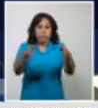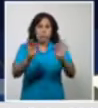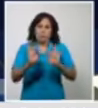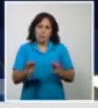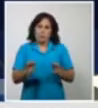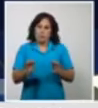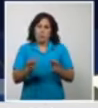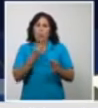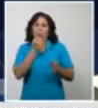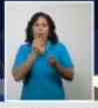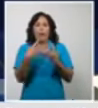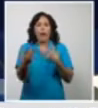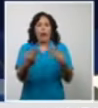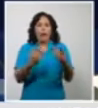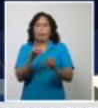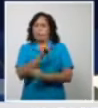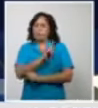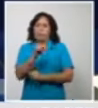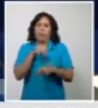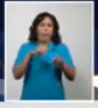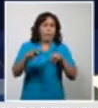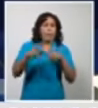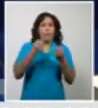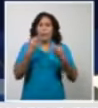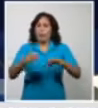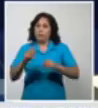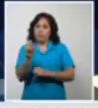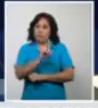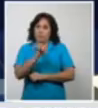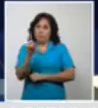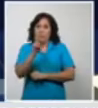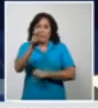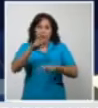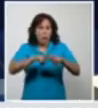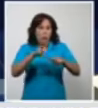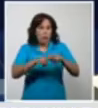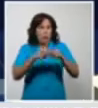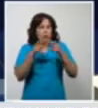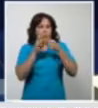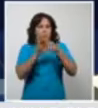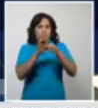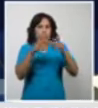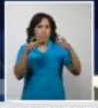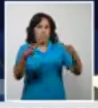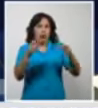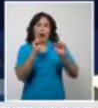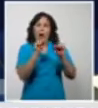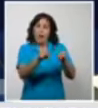importantes en las zonas de La Habana, en las cuales se ha producido un mayor